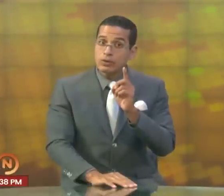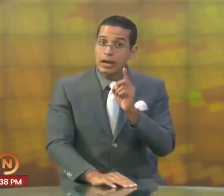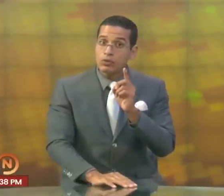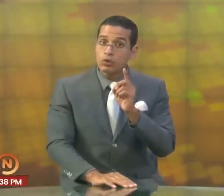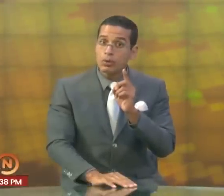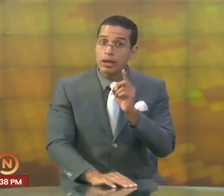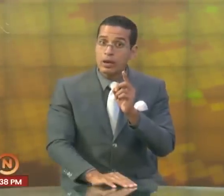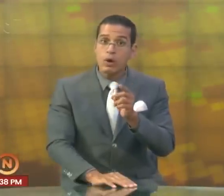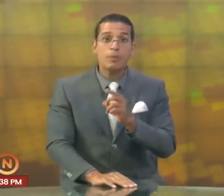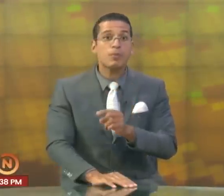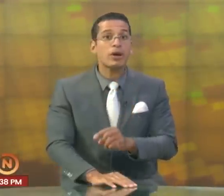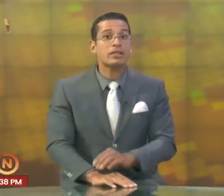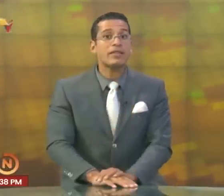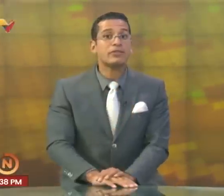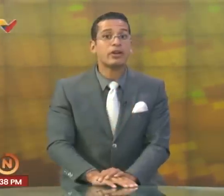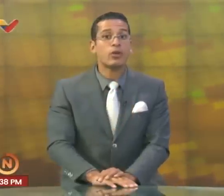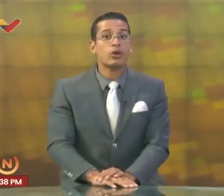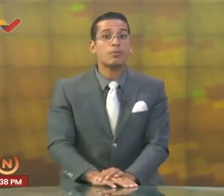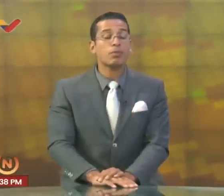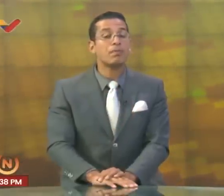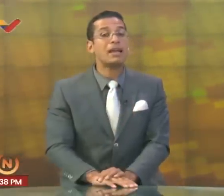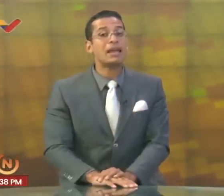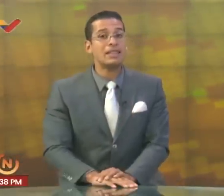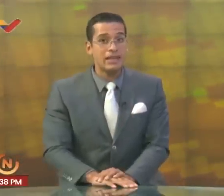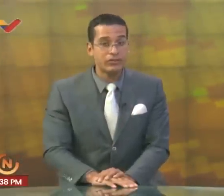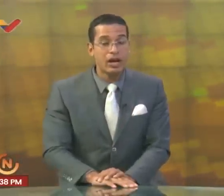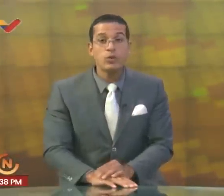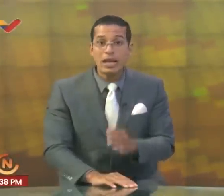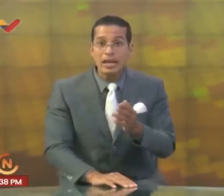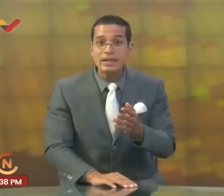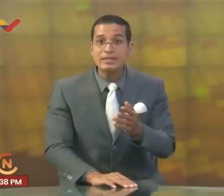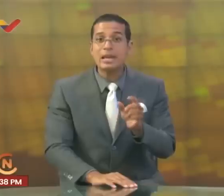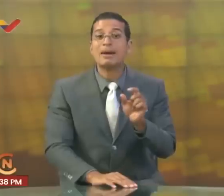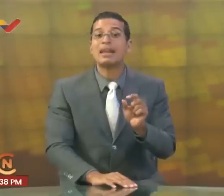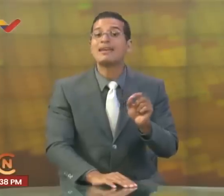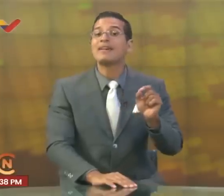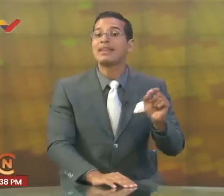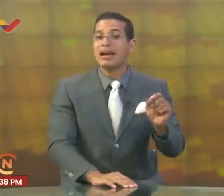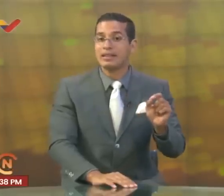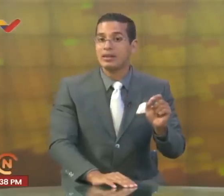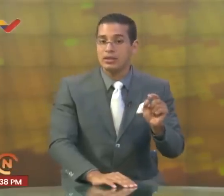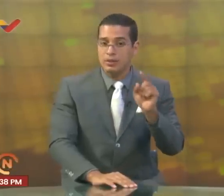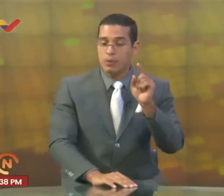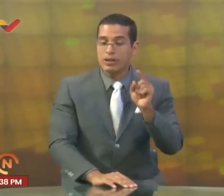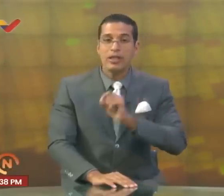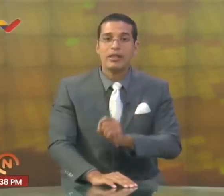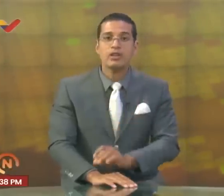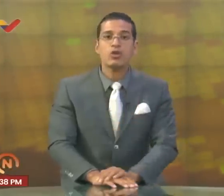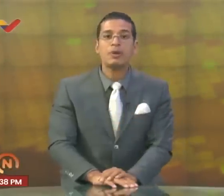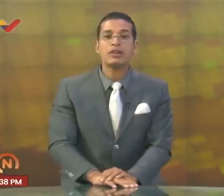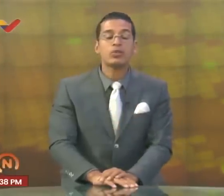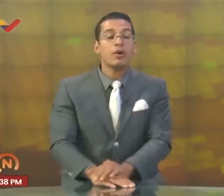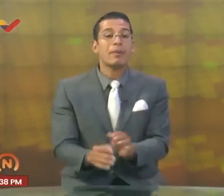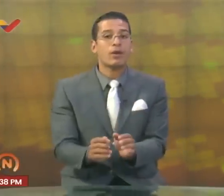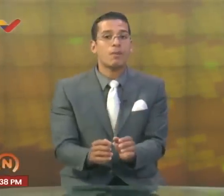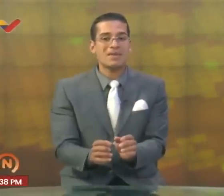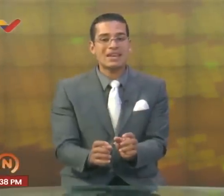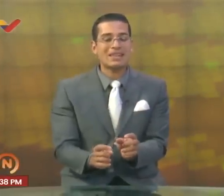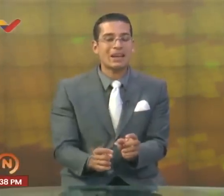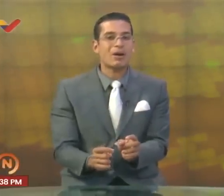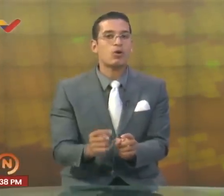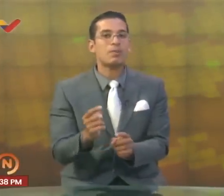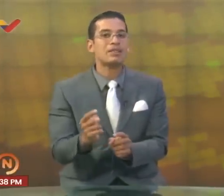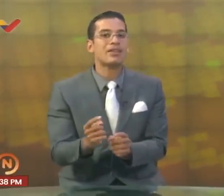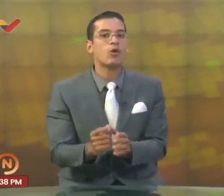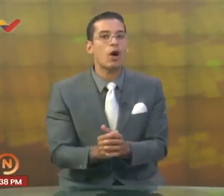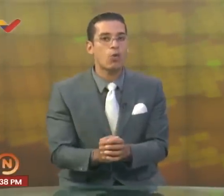Precisamente le preguntaron sobre la nueva propuesta del senador Bob Meléndez. Hay una ley que se llama Ley Verdad, impuesta desde el año 2019 para acompañar